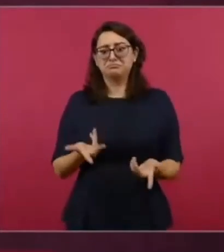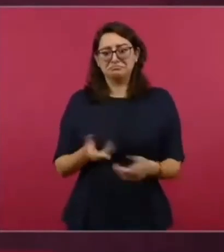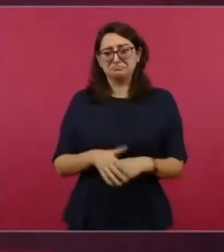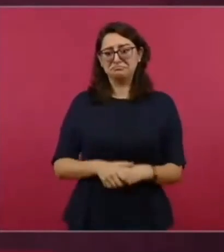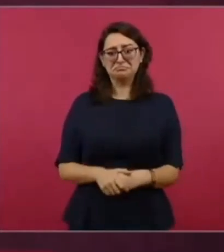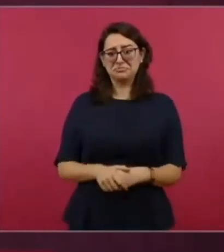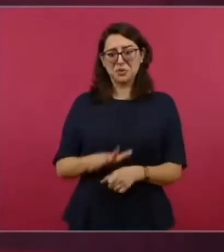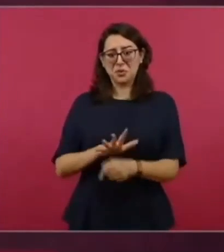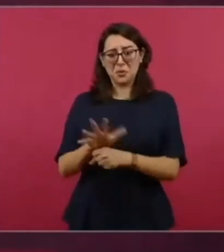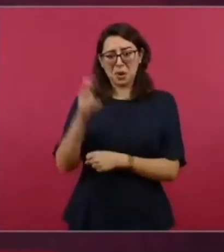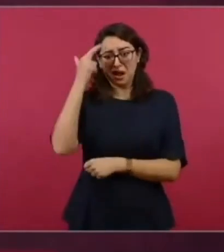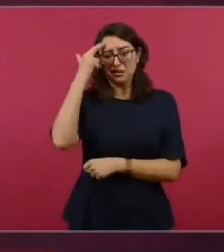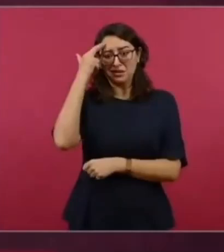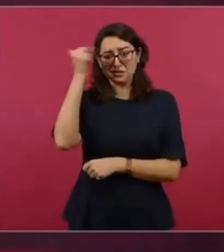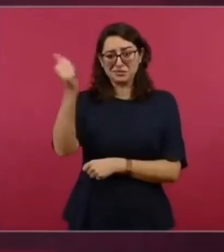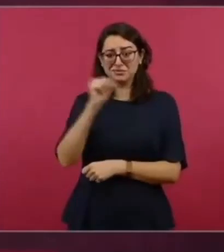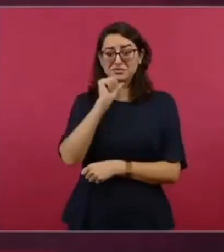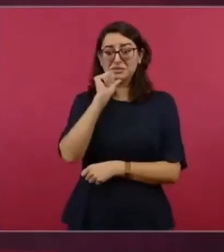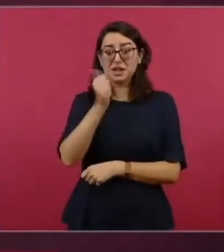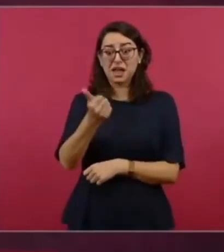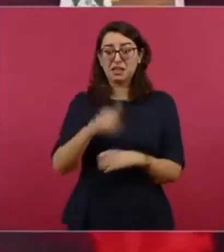una invención